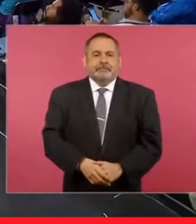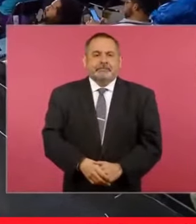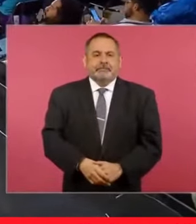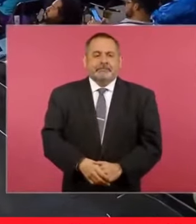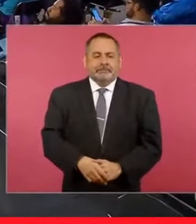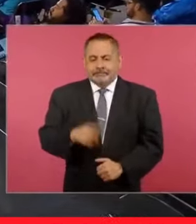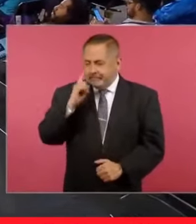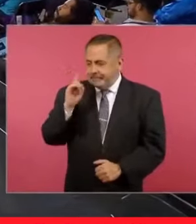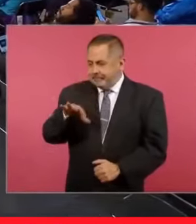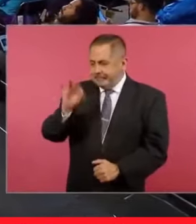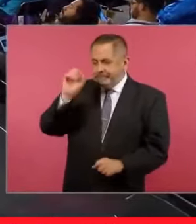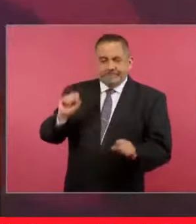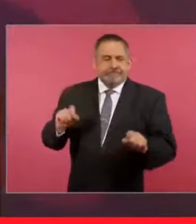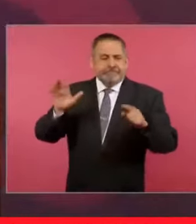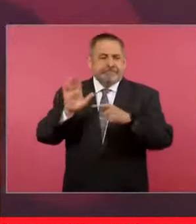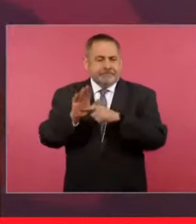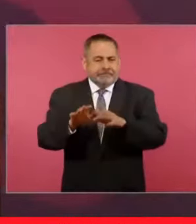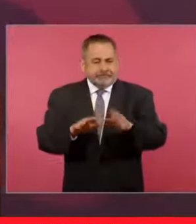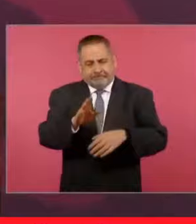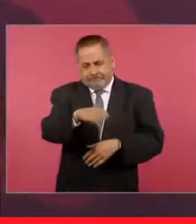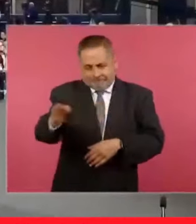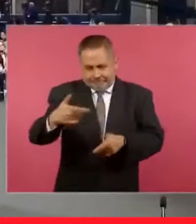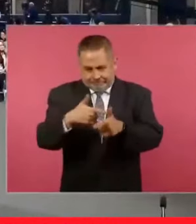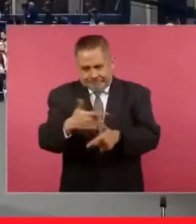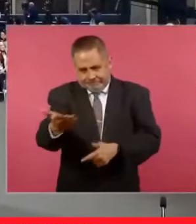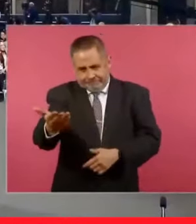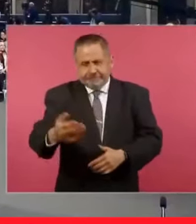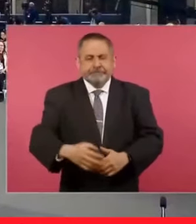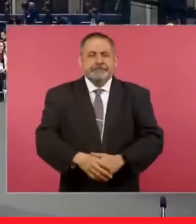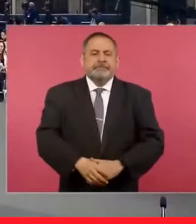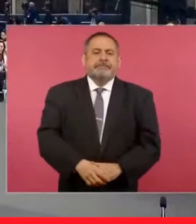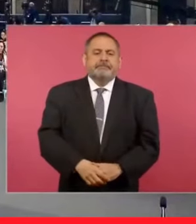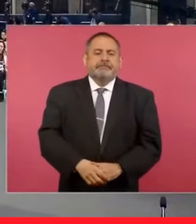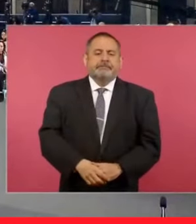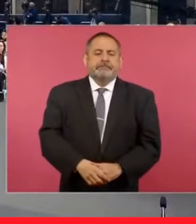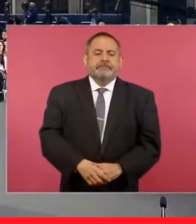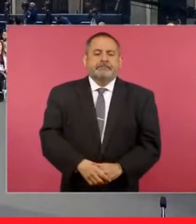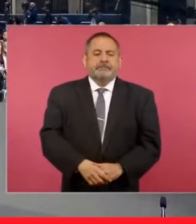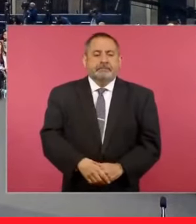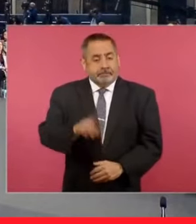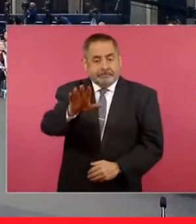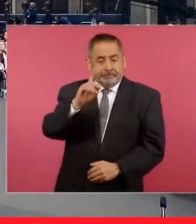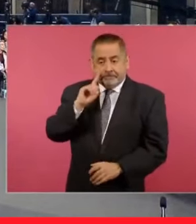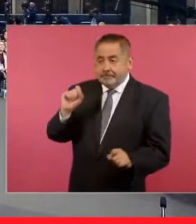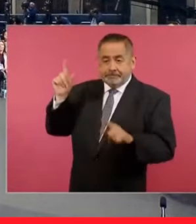a ver si está la la encuesta Pero bueno vamos a seguir ahí